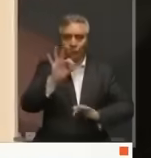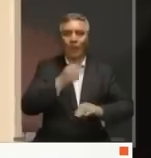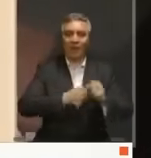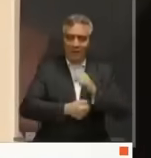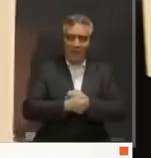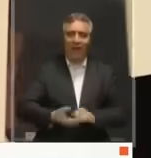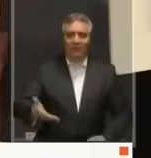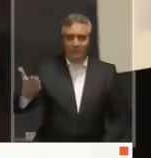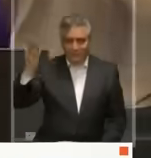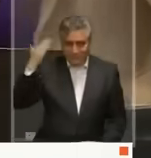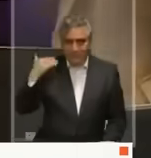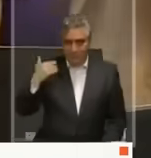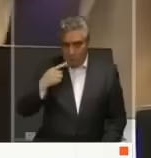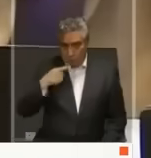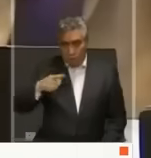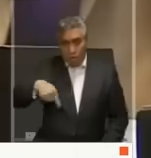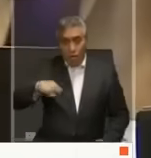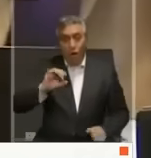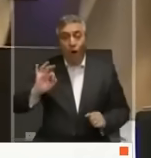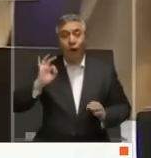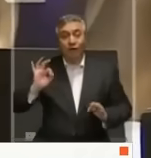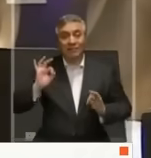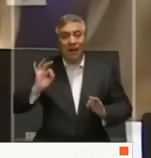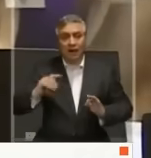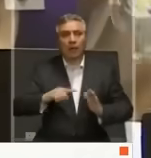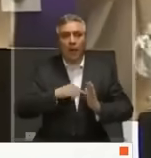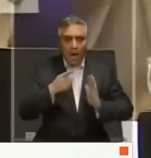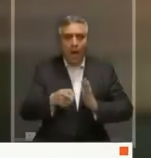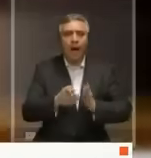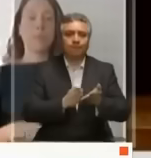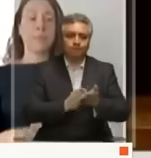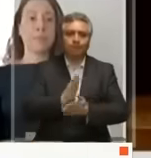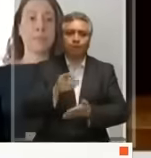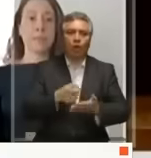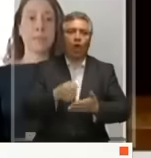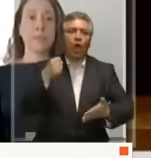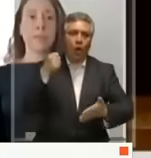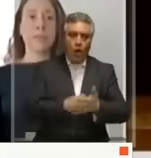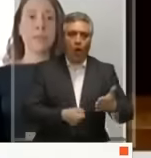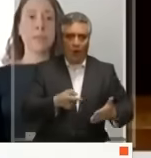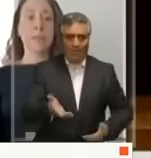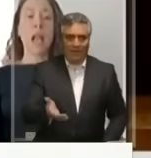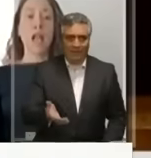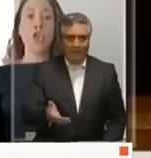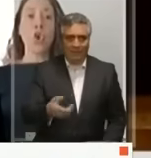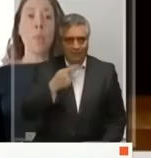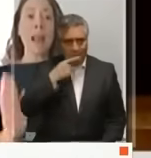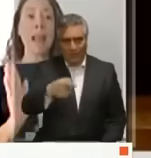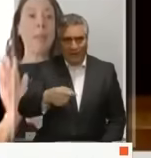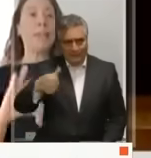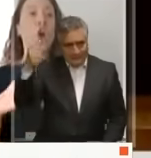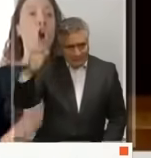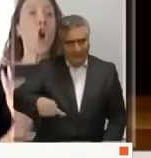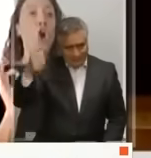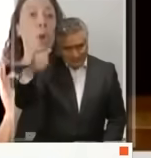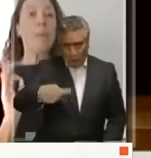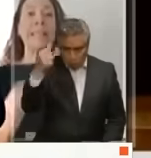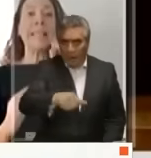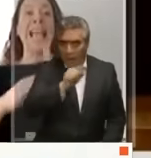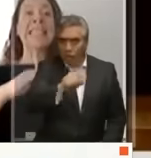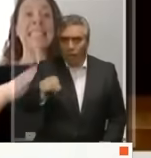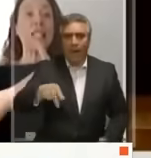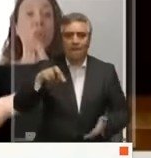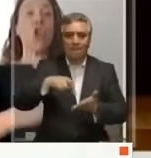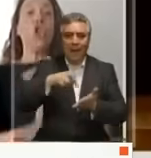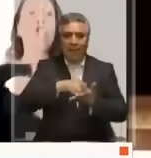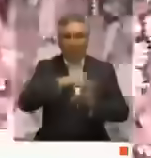que para sectores del oficialismo dio luz verde al golpe de Estado. Y están censurados todos los parlamentarios que están en